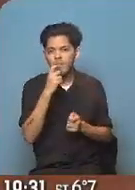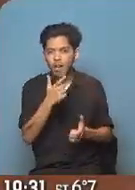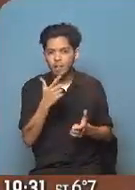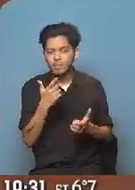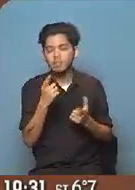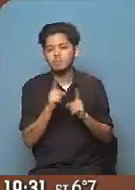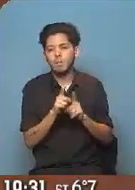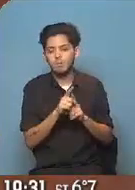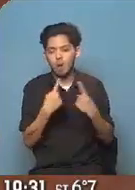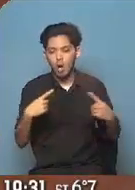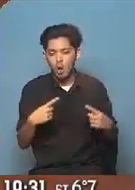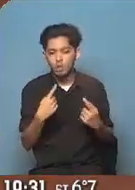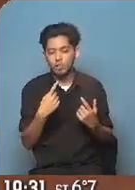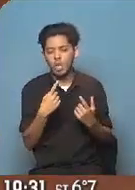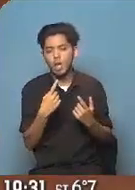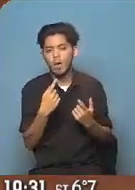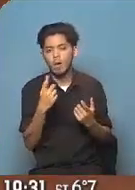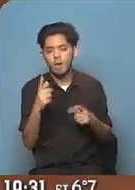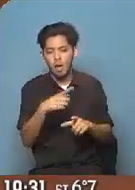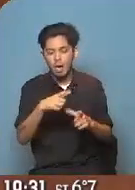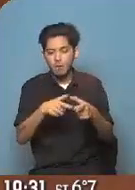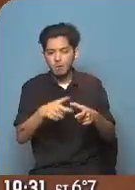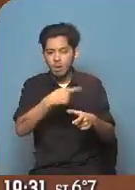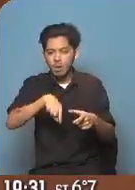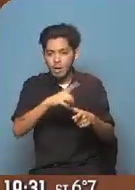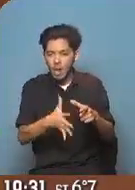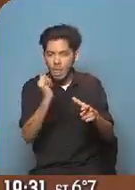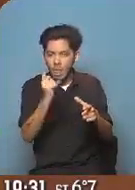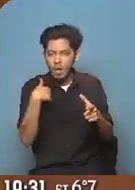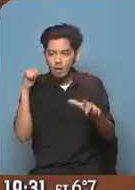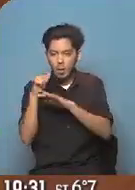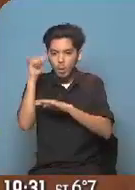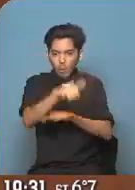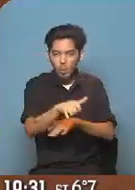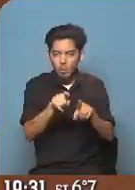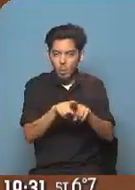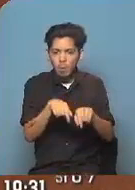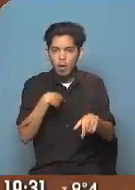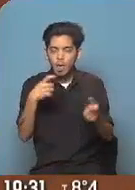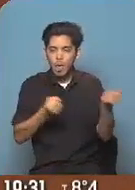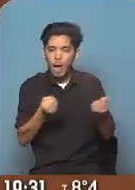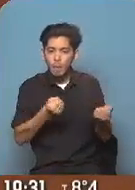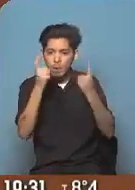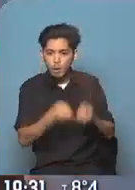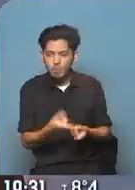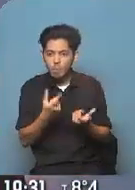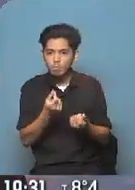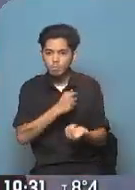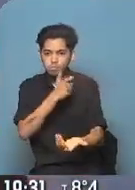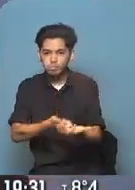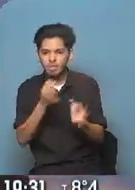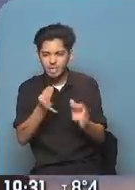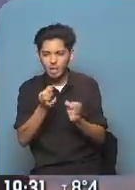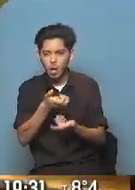utilización de equipamientos como es el caso de radares como es el caso de aeronaves como es el caso de camiones bueno hay un presupuesto previsto